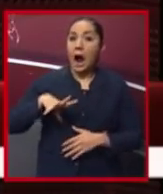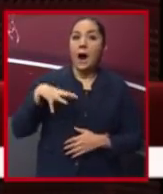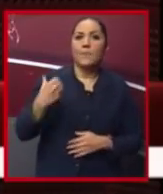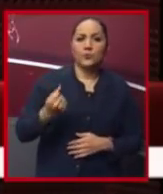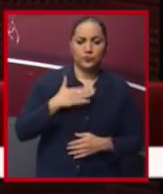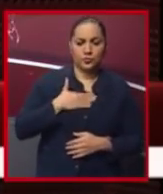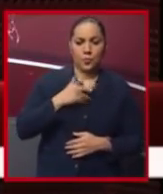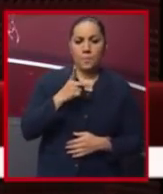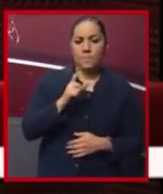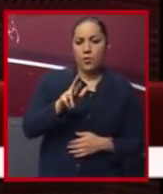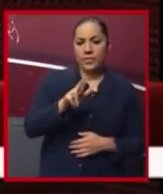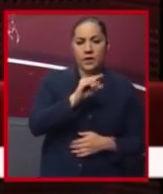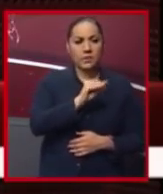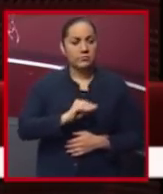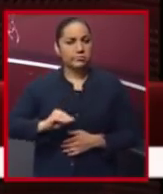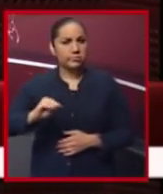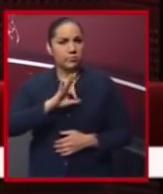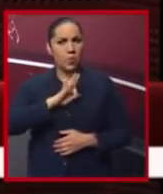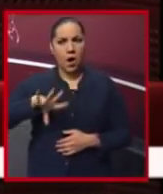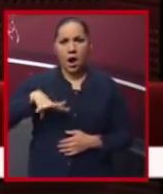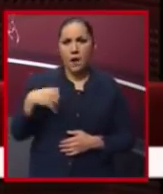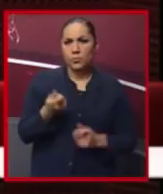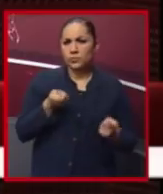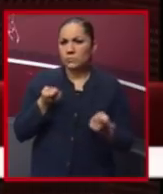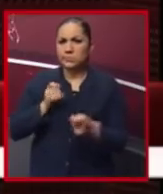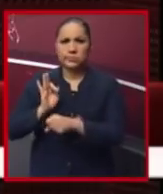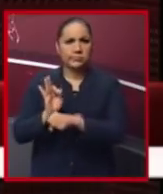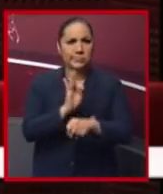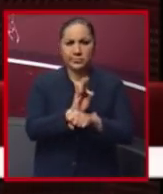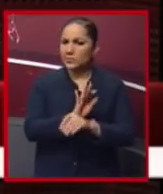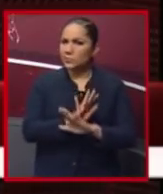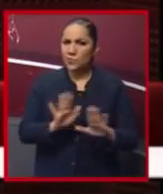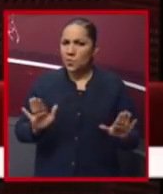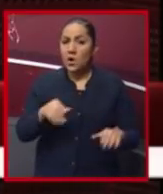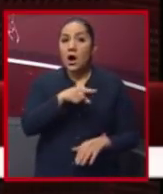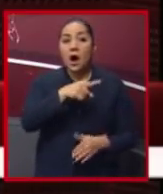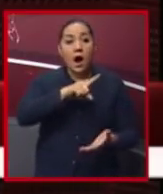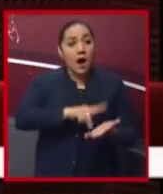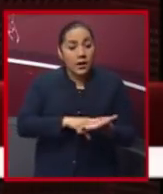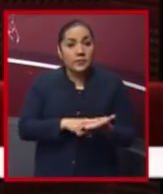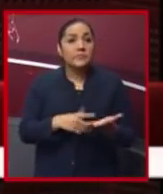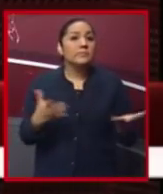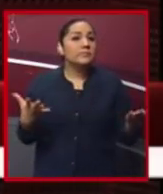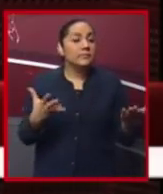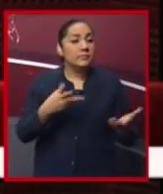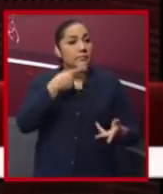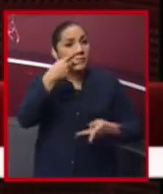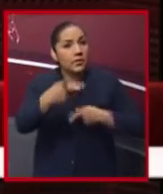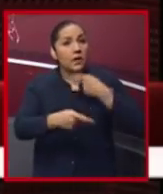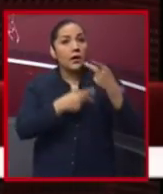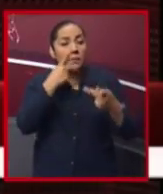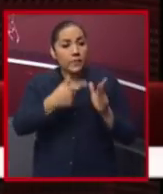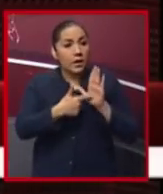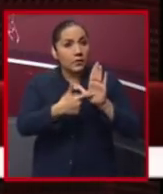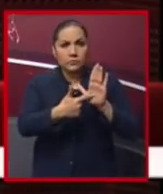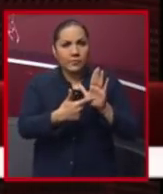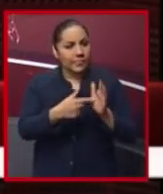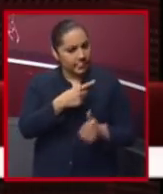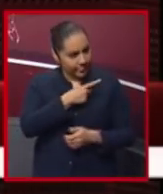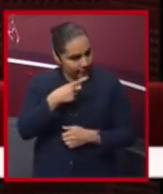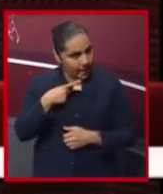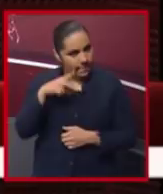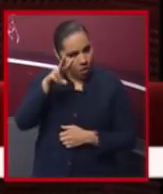de palabras, sino con el ejemplo, comprometiendo acciones de